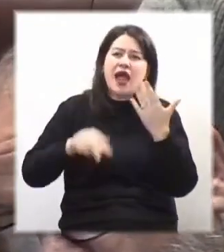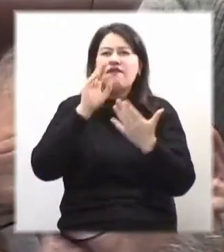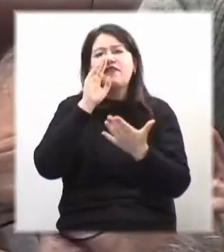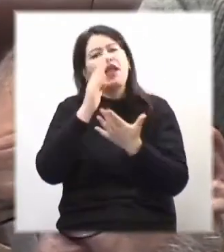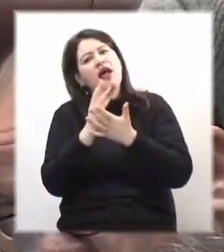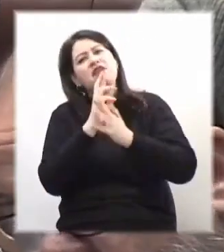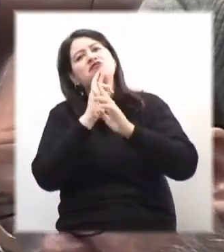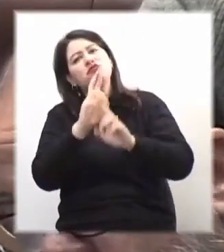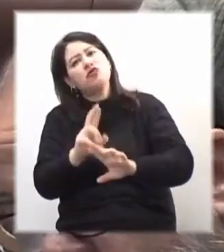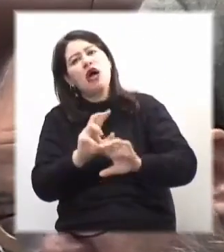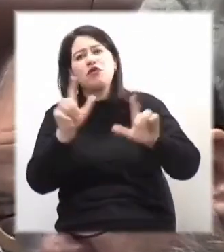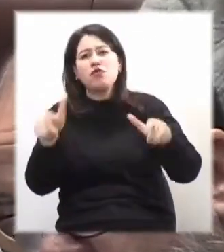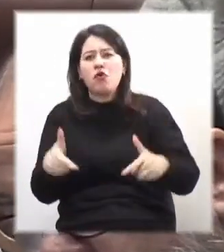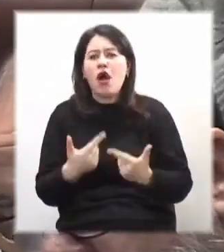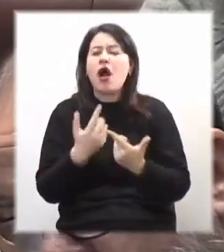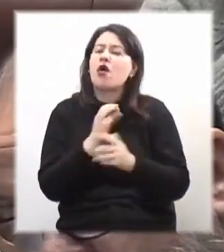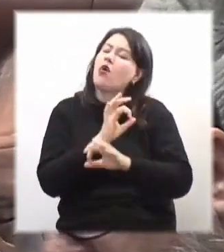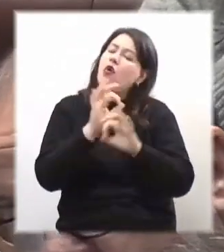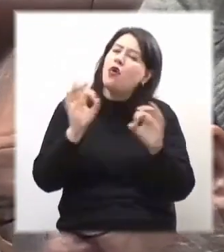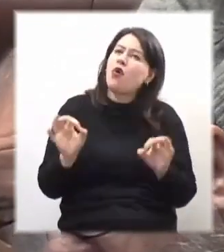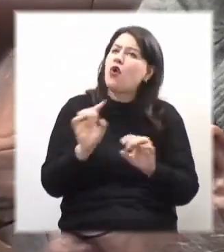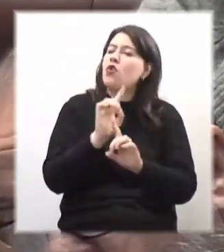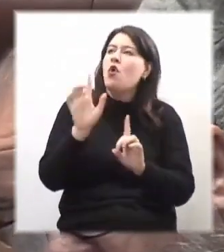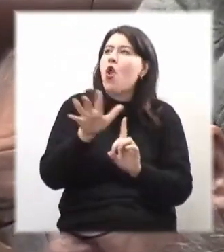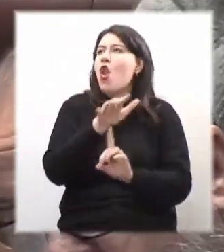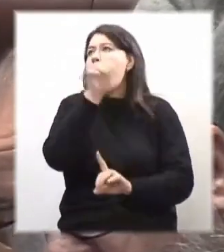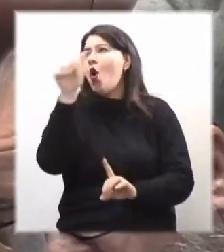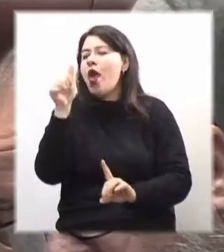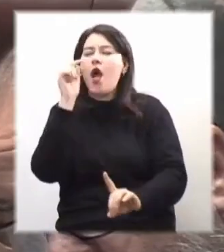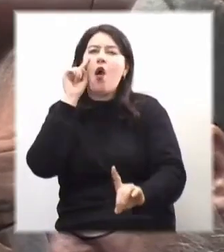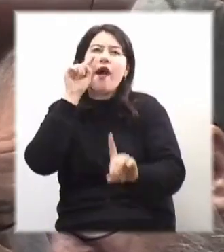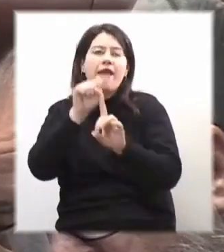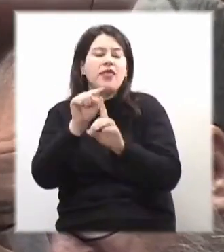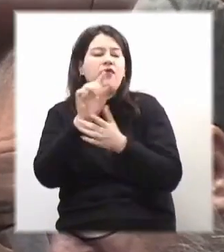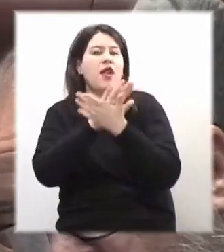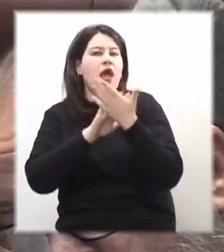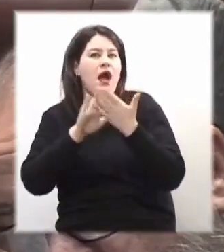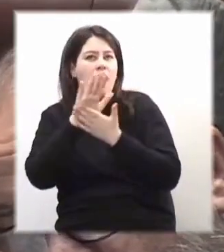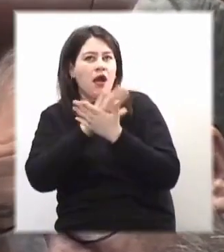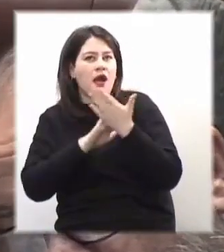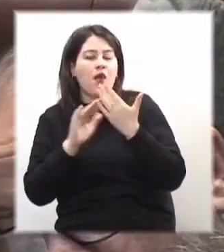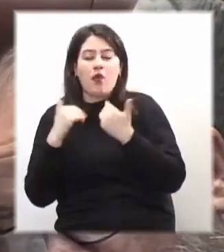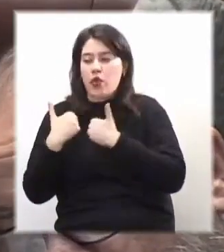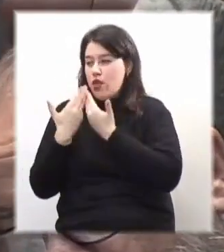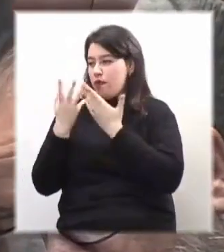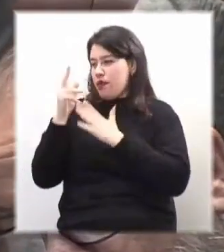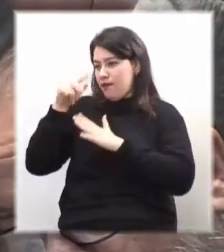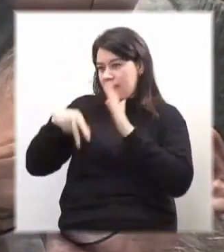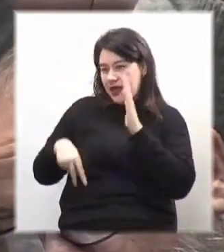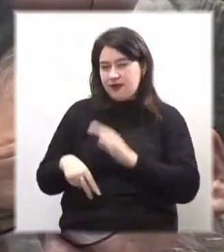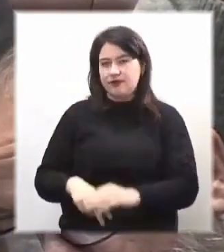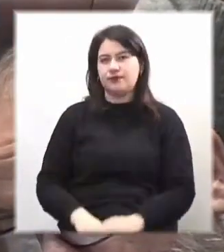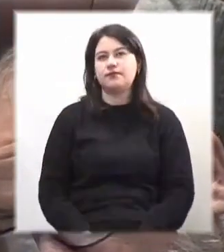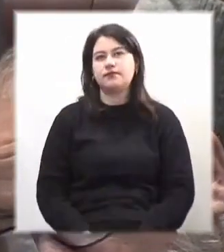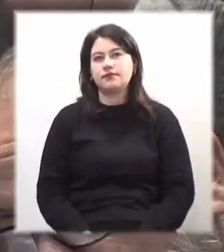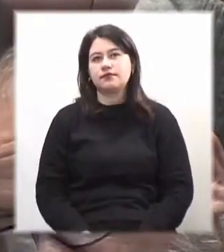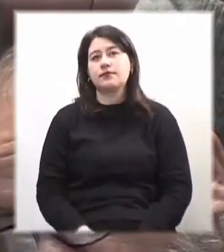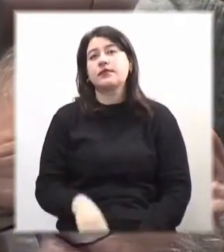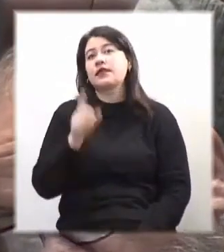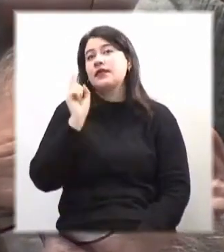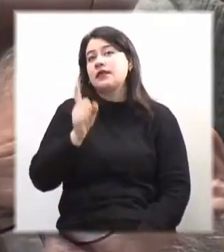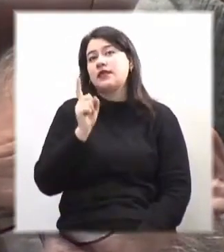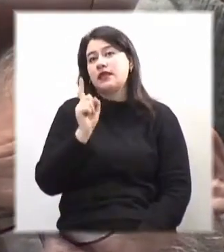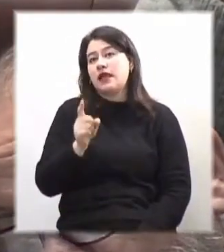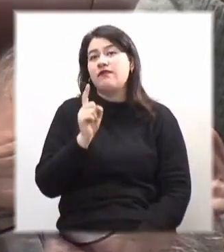tuvo el resultado deseado o no se alcanzaron los objetivos que se procuraban desde el inicio hay que